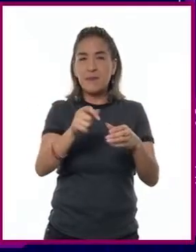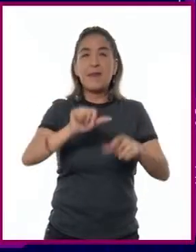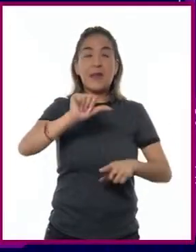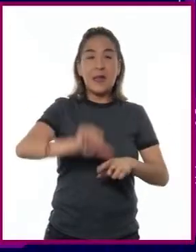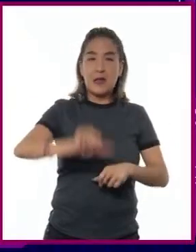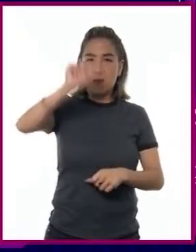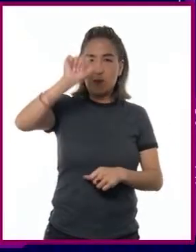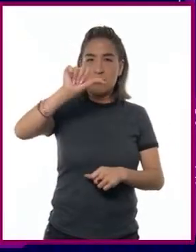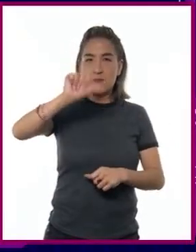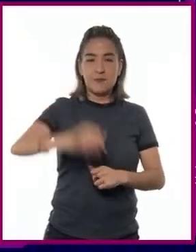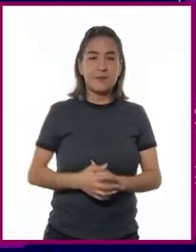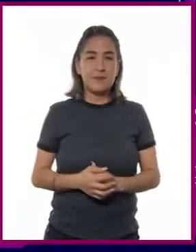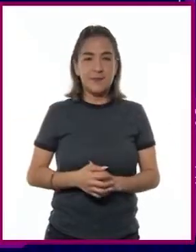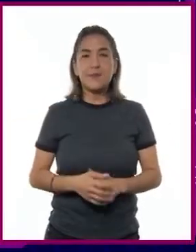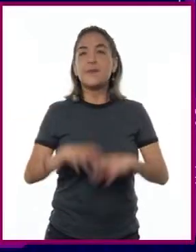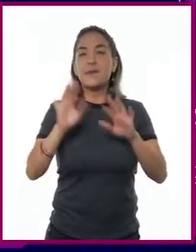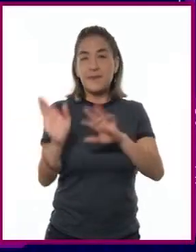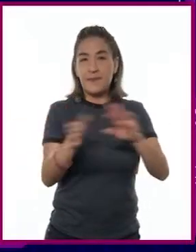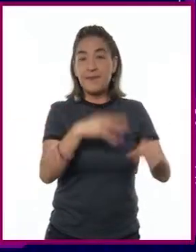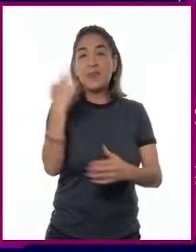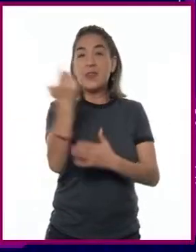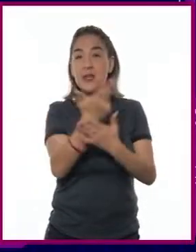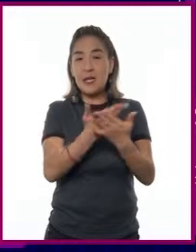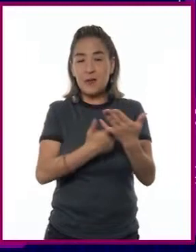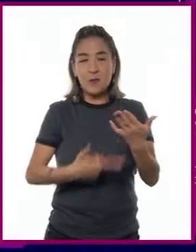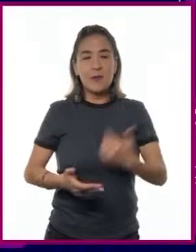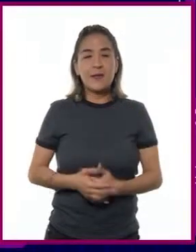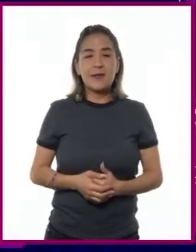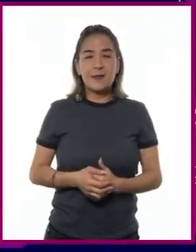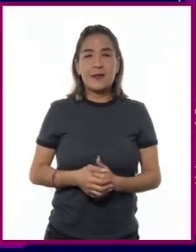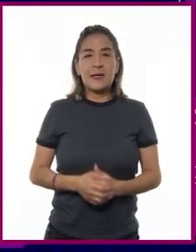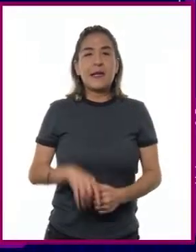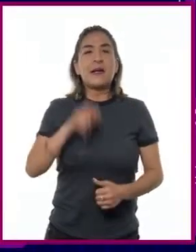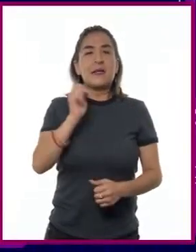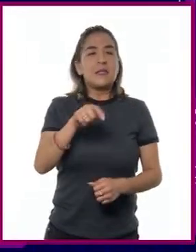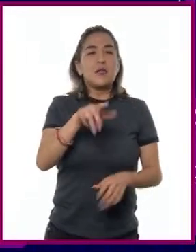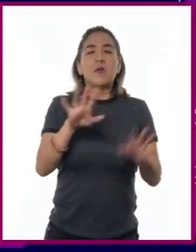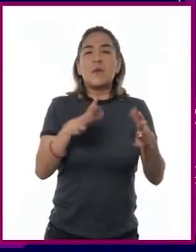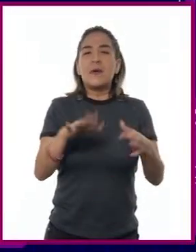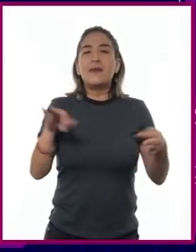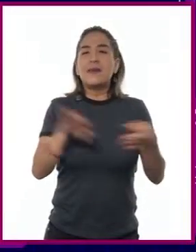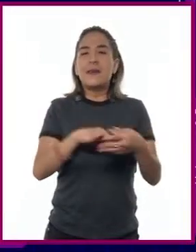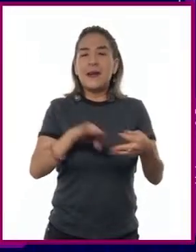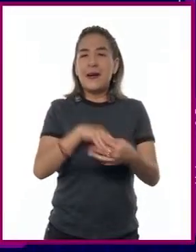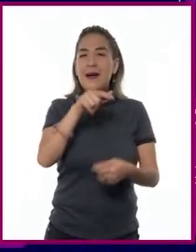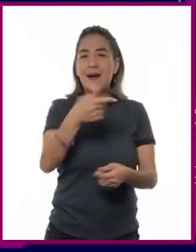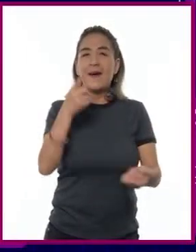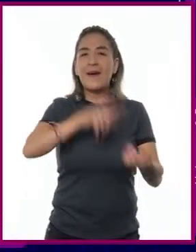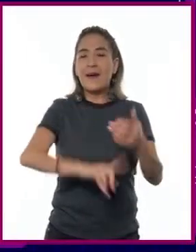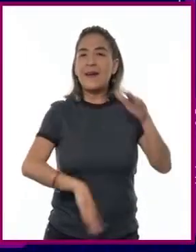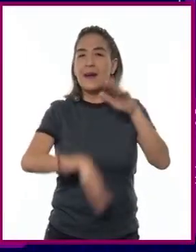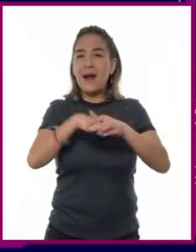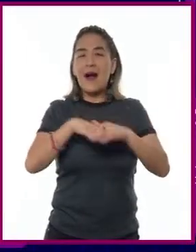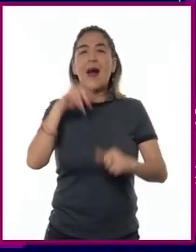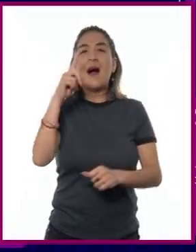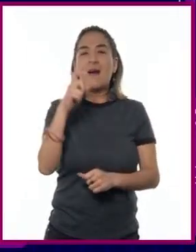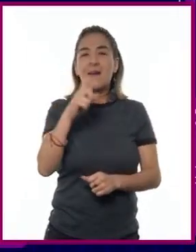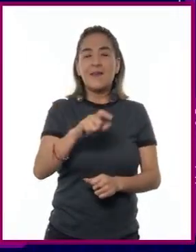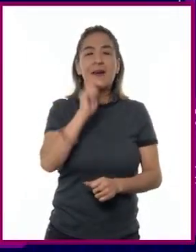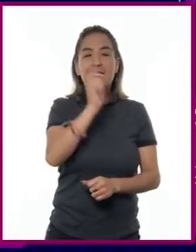altura. Mientras dibujan, realicen una estimación de la cantidad de agua que le cabe a